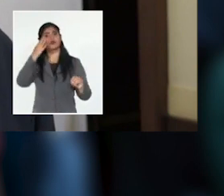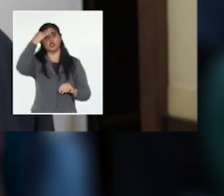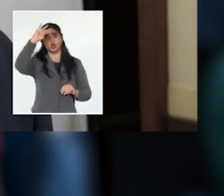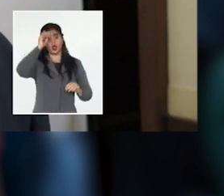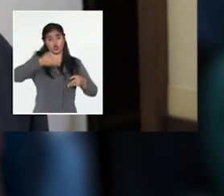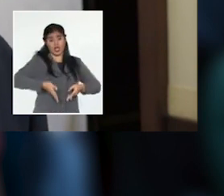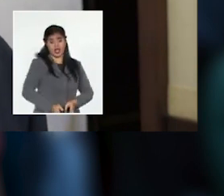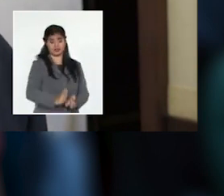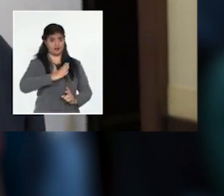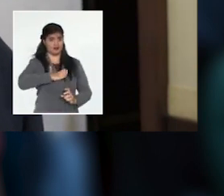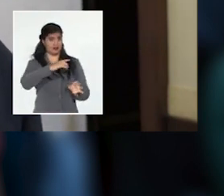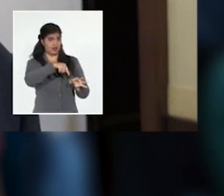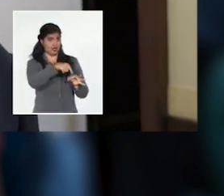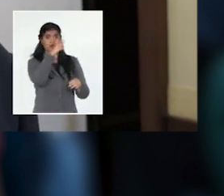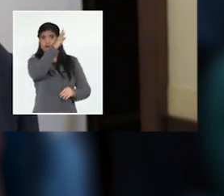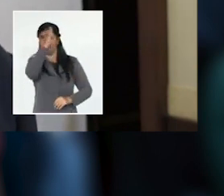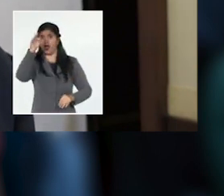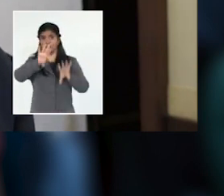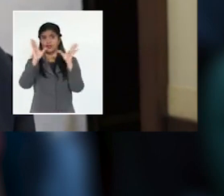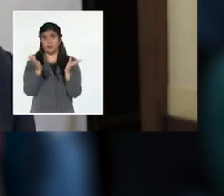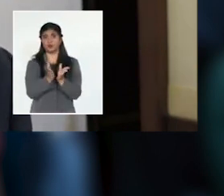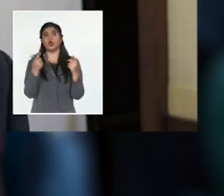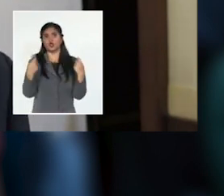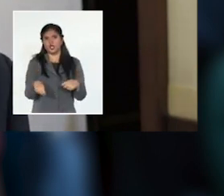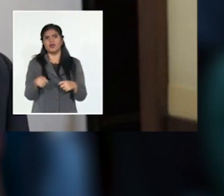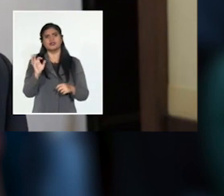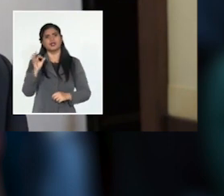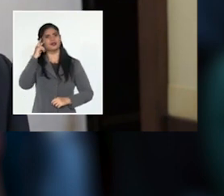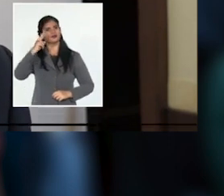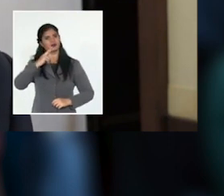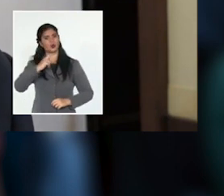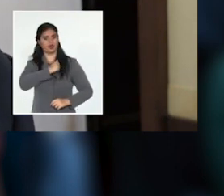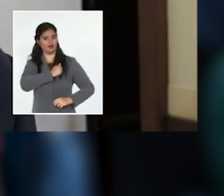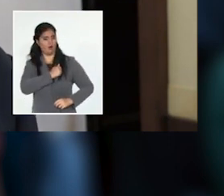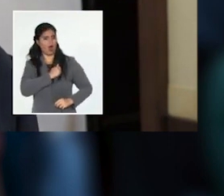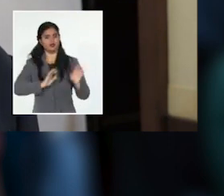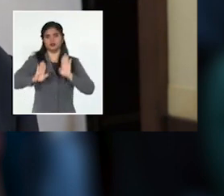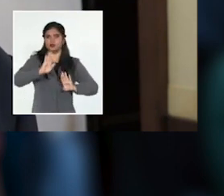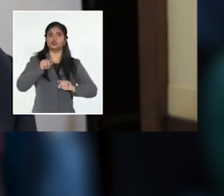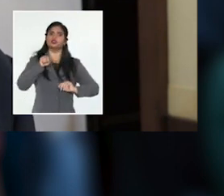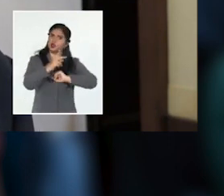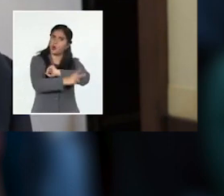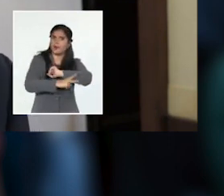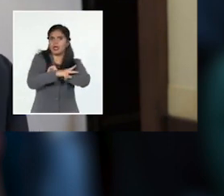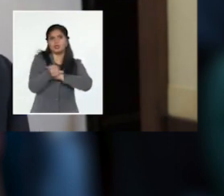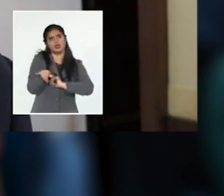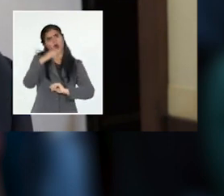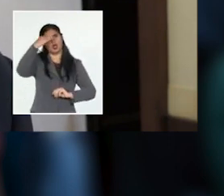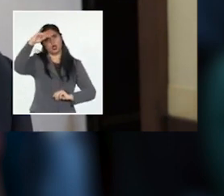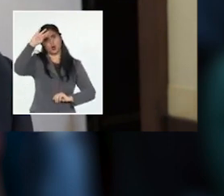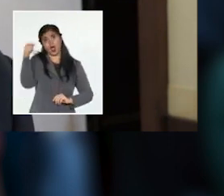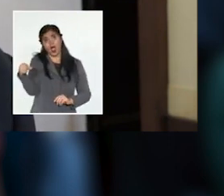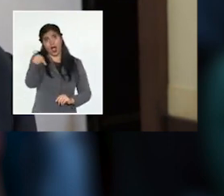defendamos la causa de Cuba, que esa es una tarea primordial y aquí estamos, y lucharemos siempre